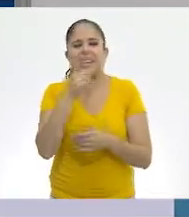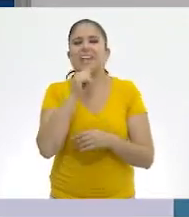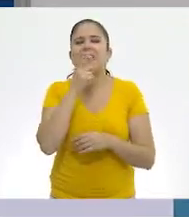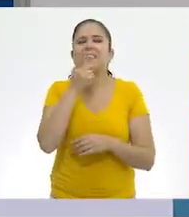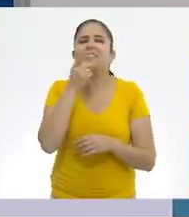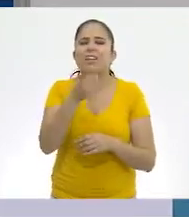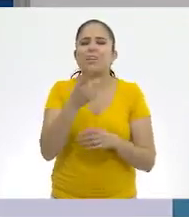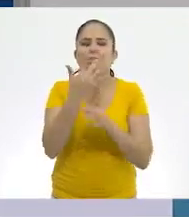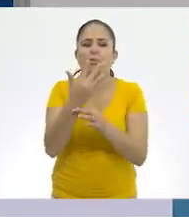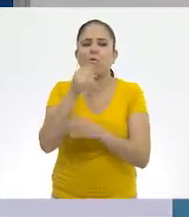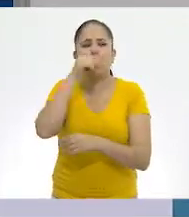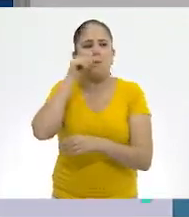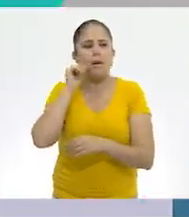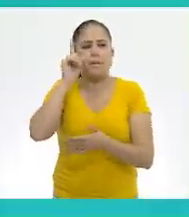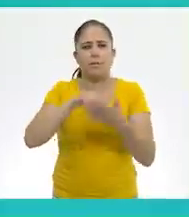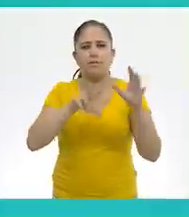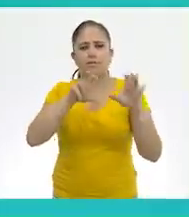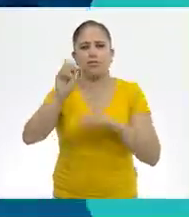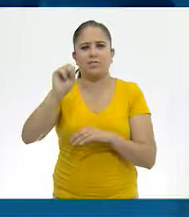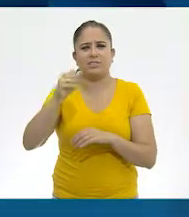en 1867.